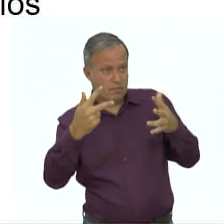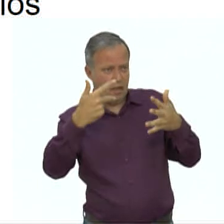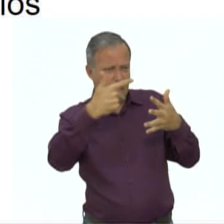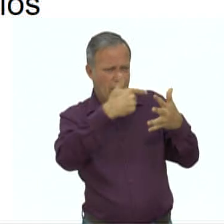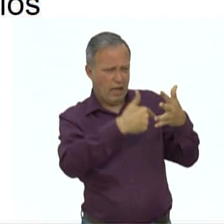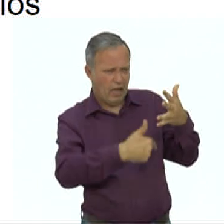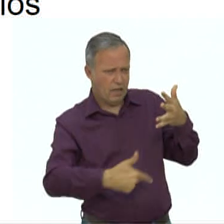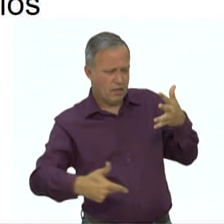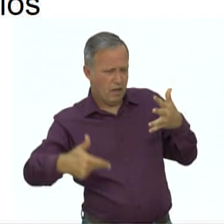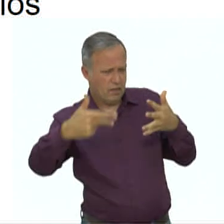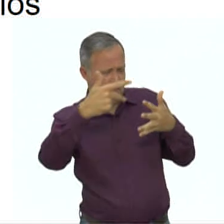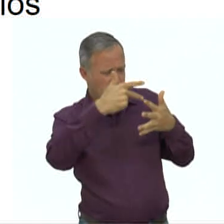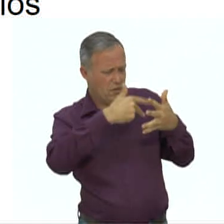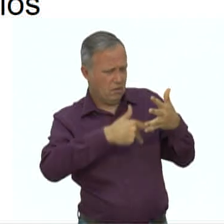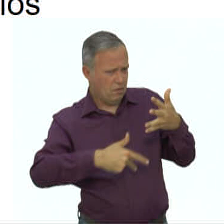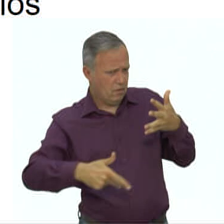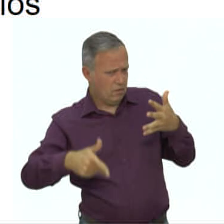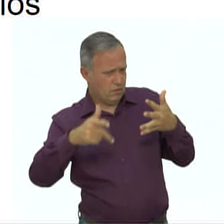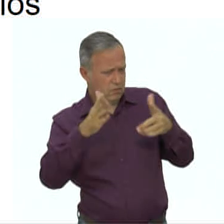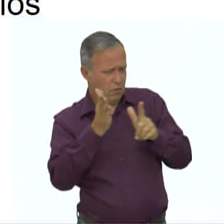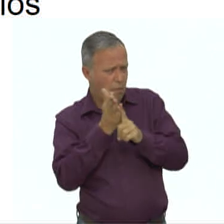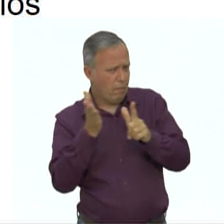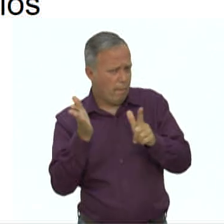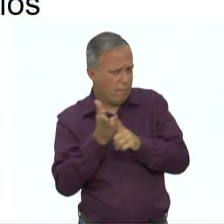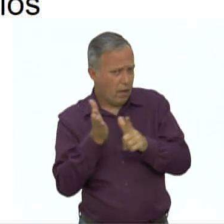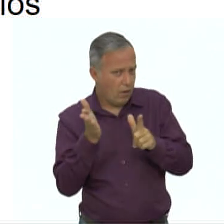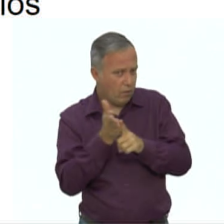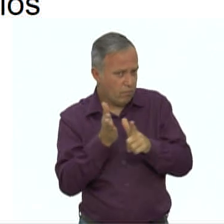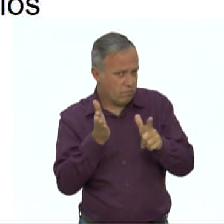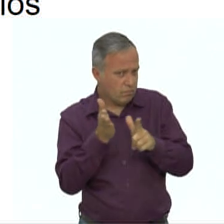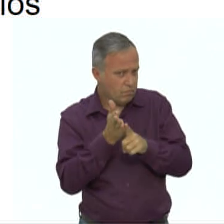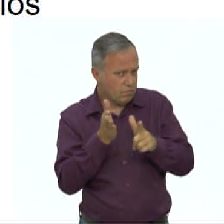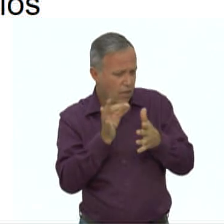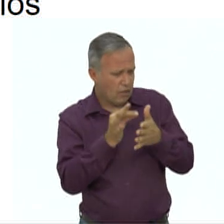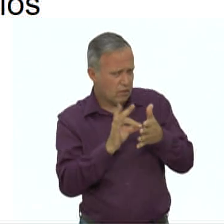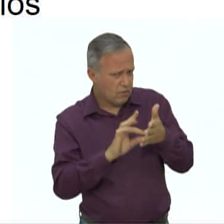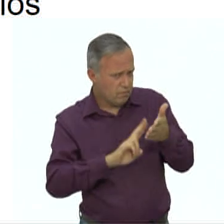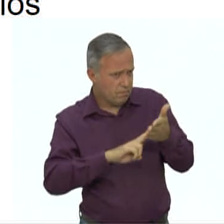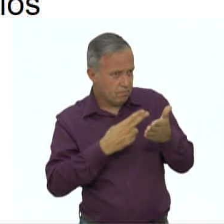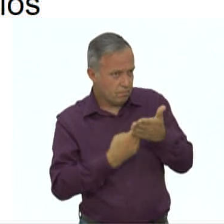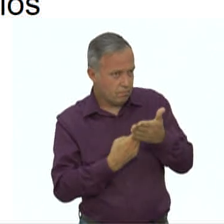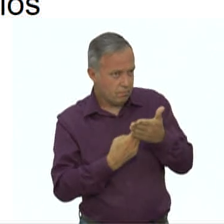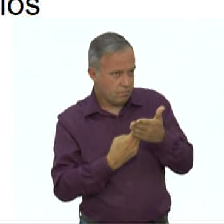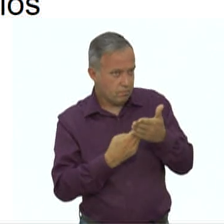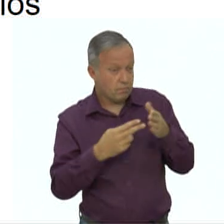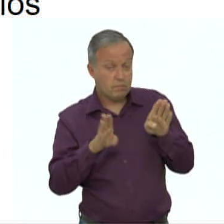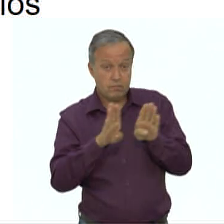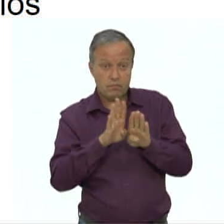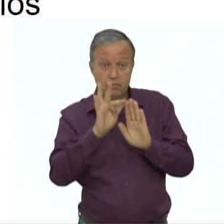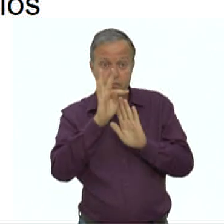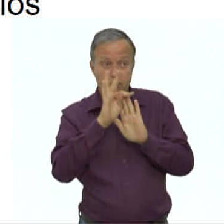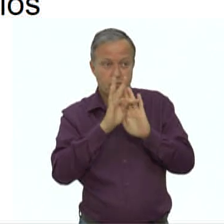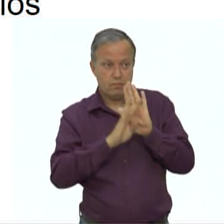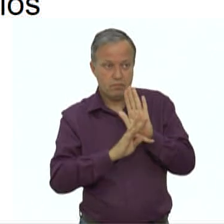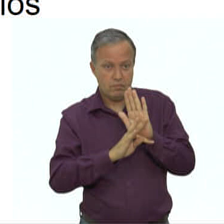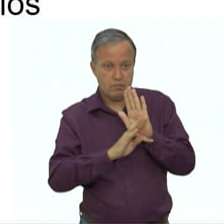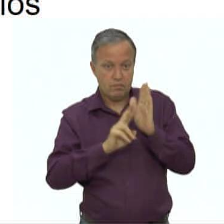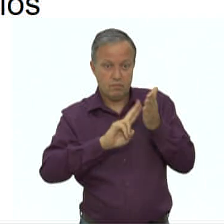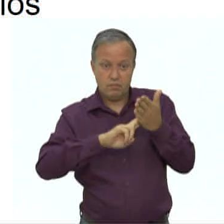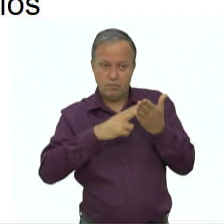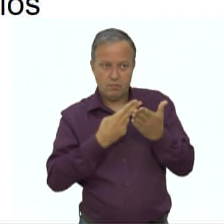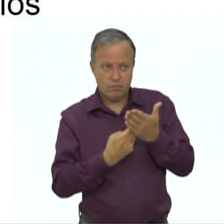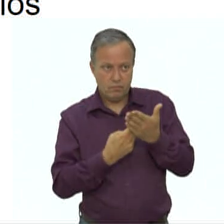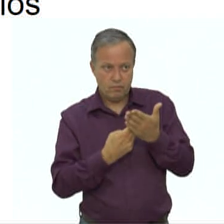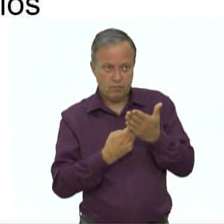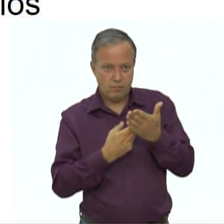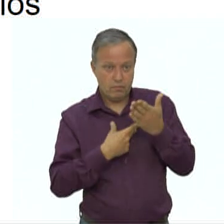y la transcripción de documentos y la descripción de los hechos y la interpretación